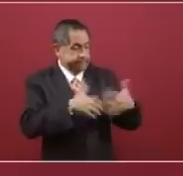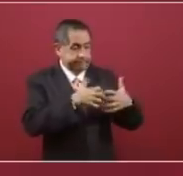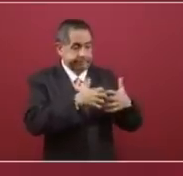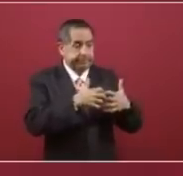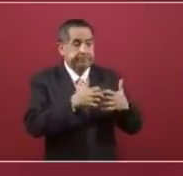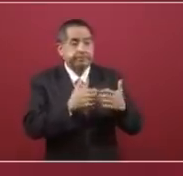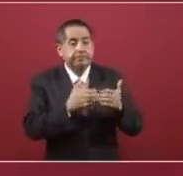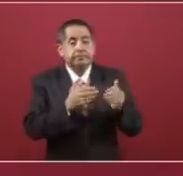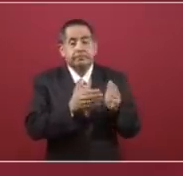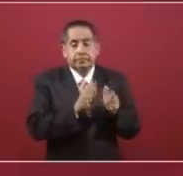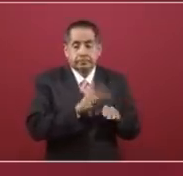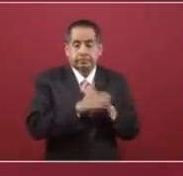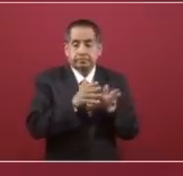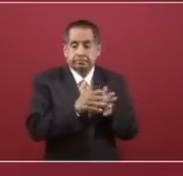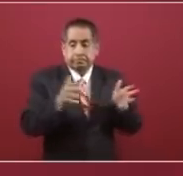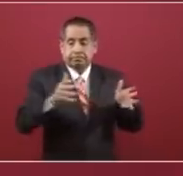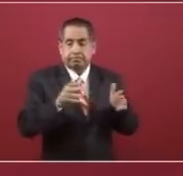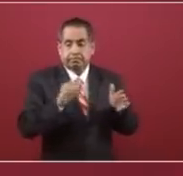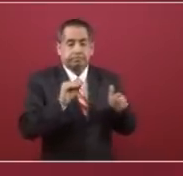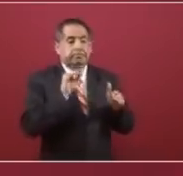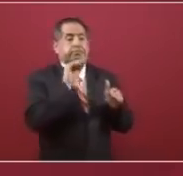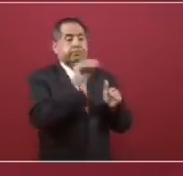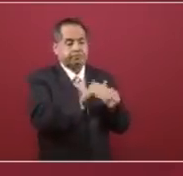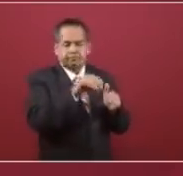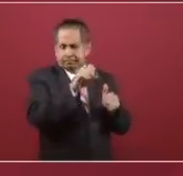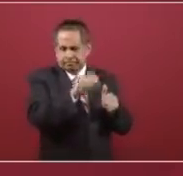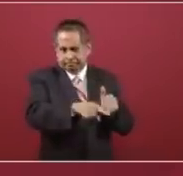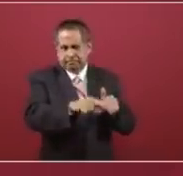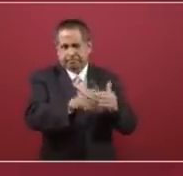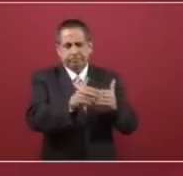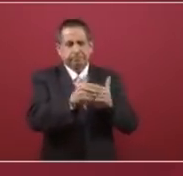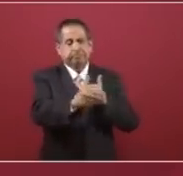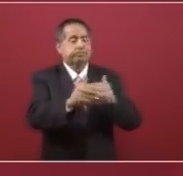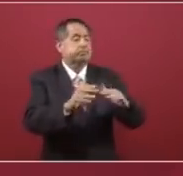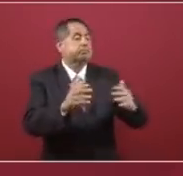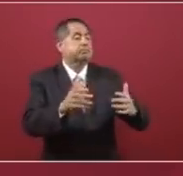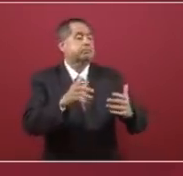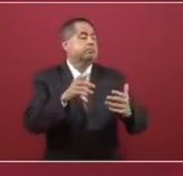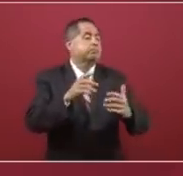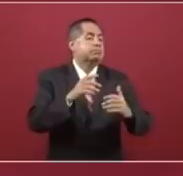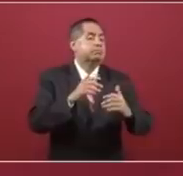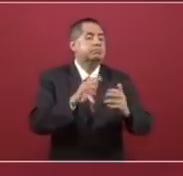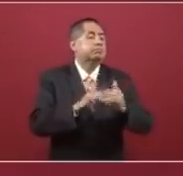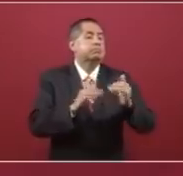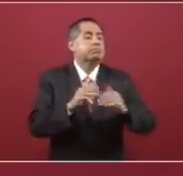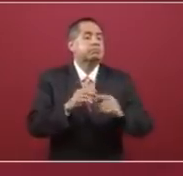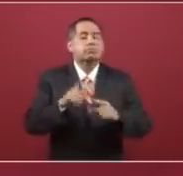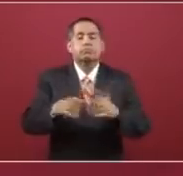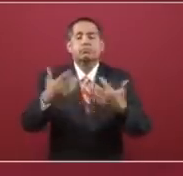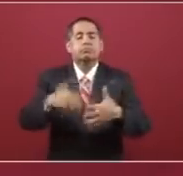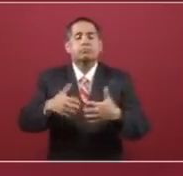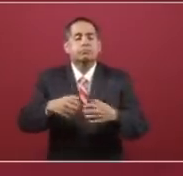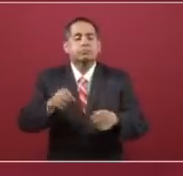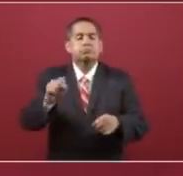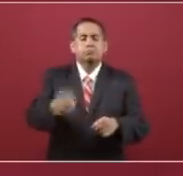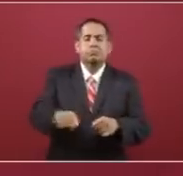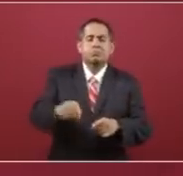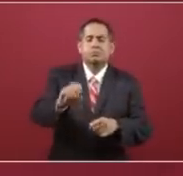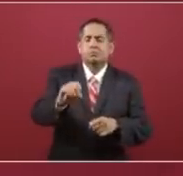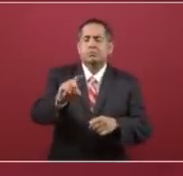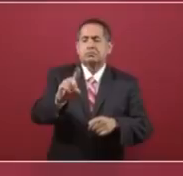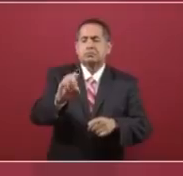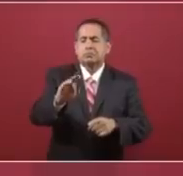refinería. Allí intervino, entre otras empresas, Odebrecht.